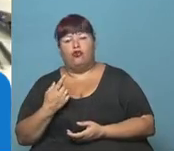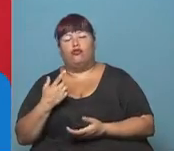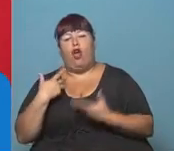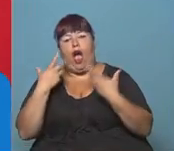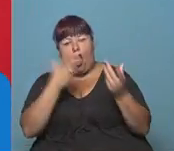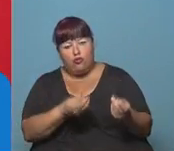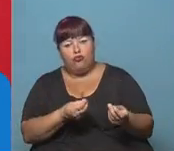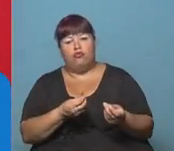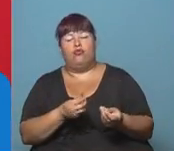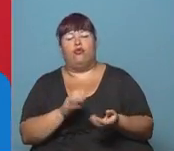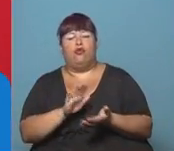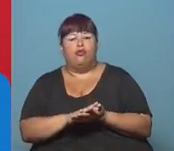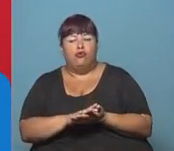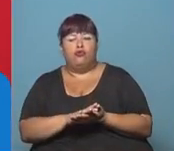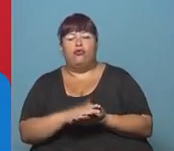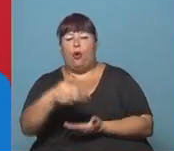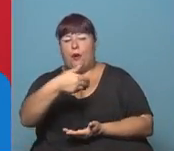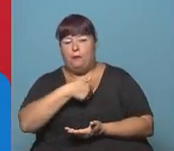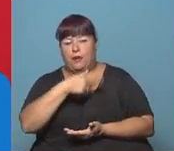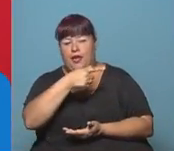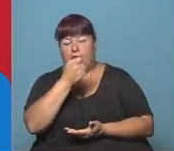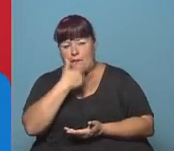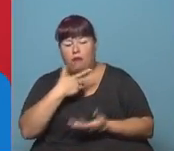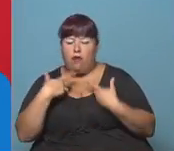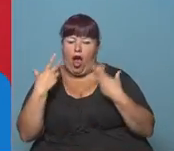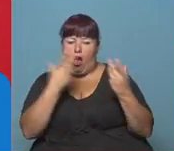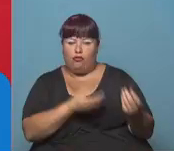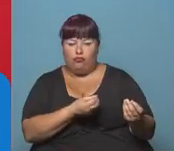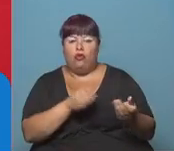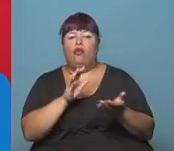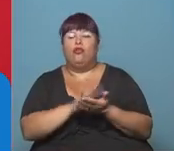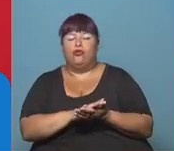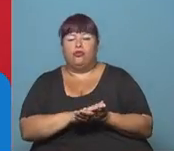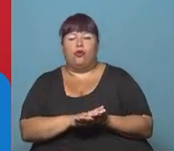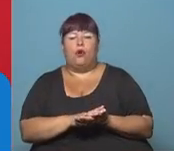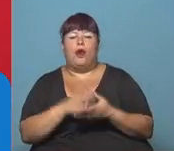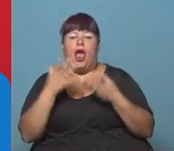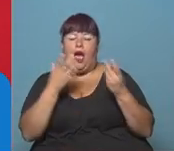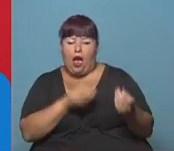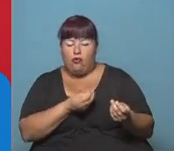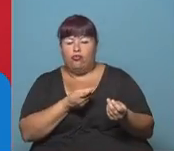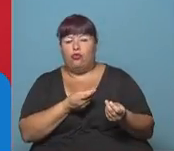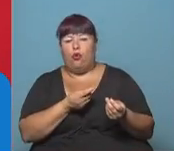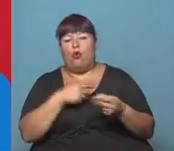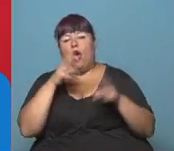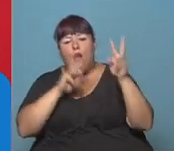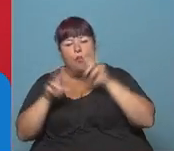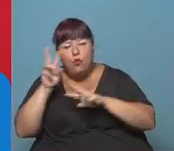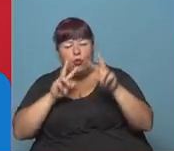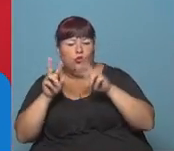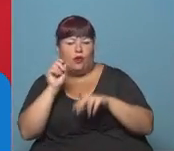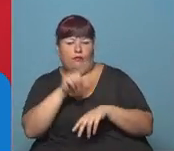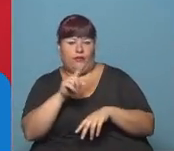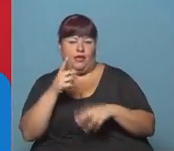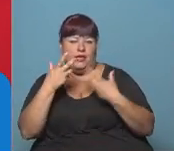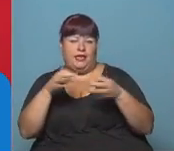respondido a la demanda del señor Macri de asistir en las operaciones de búsqueda